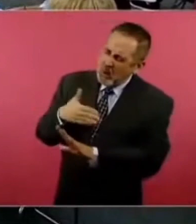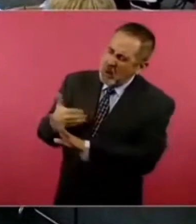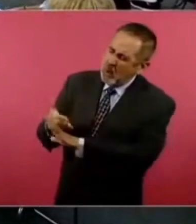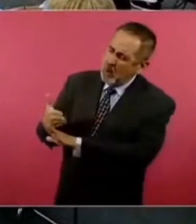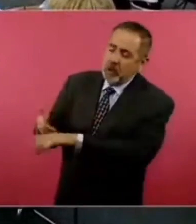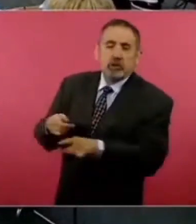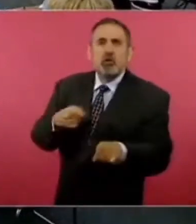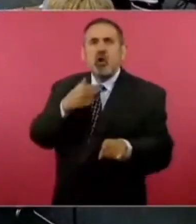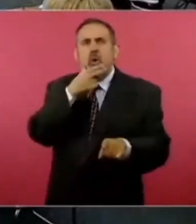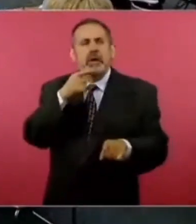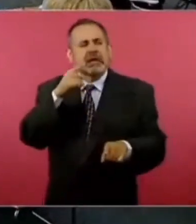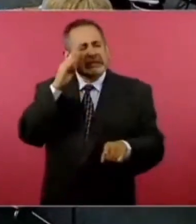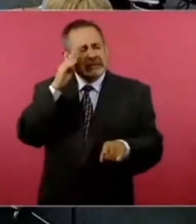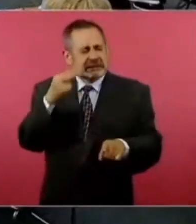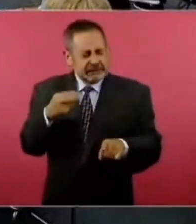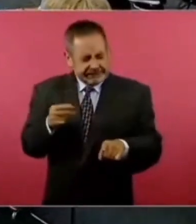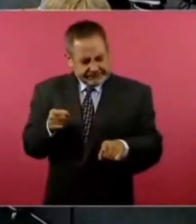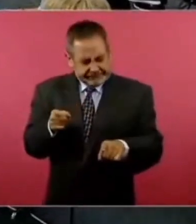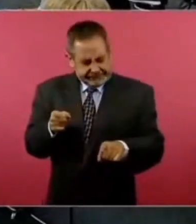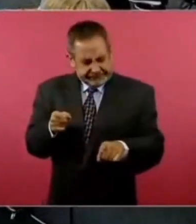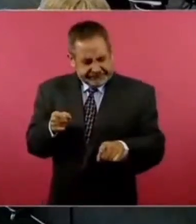un señor ahí